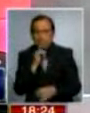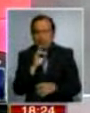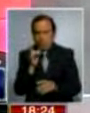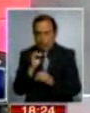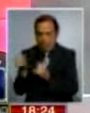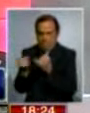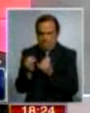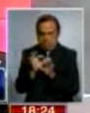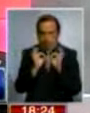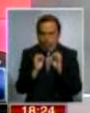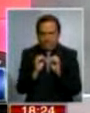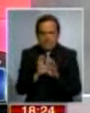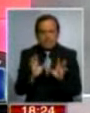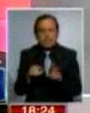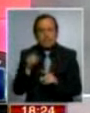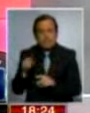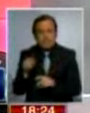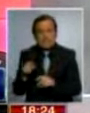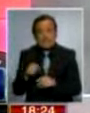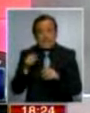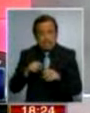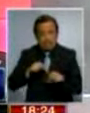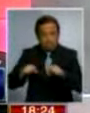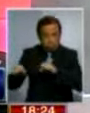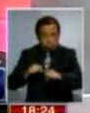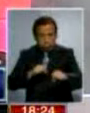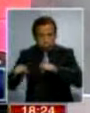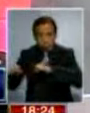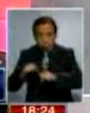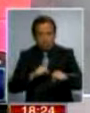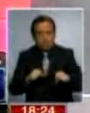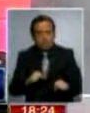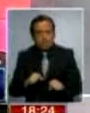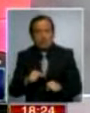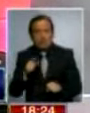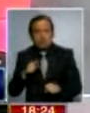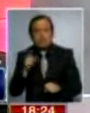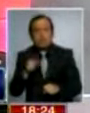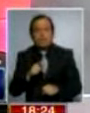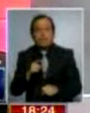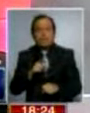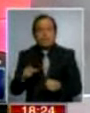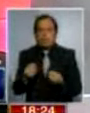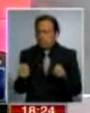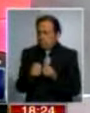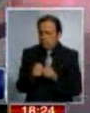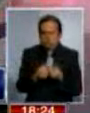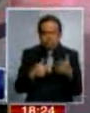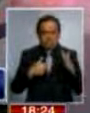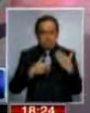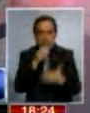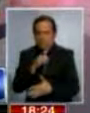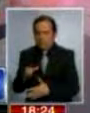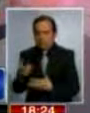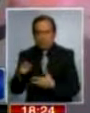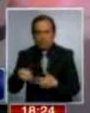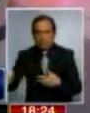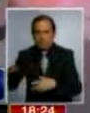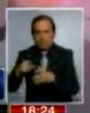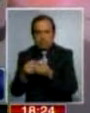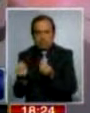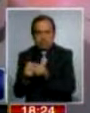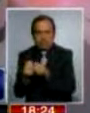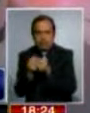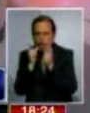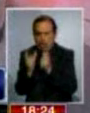oficial. Y lo que sucede ahí es que justamente en ese minuto, en ese instante, el personal se ve sobrepasado y estas internas evaden